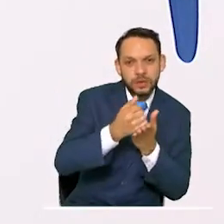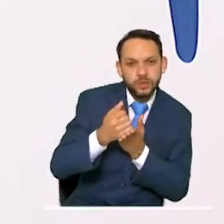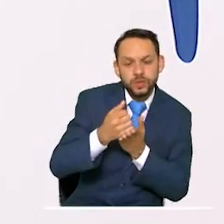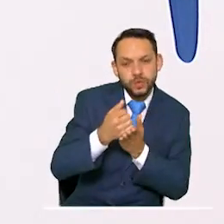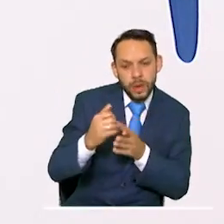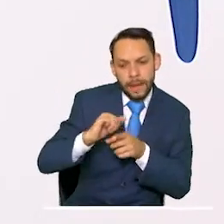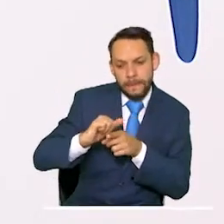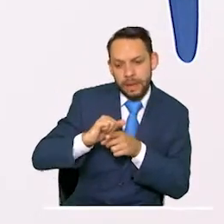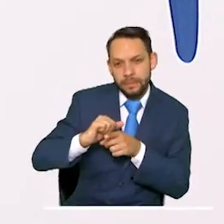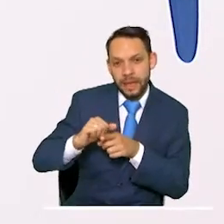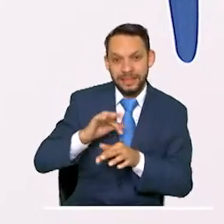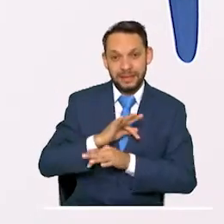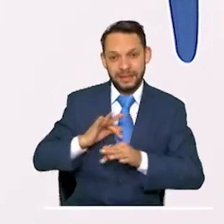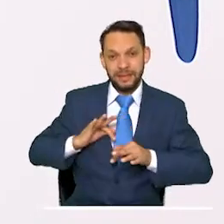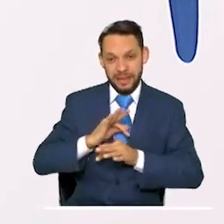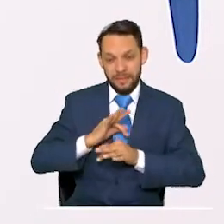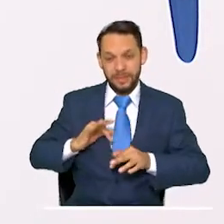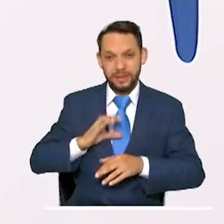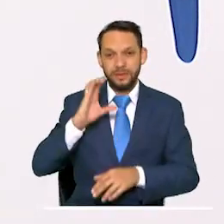un resultado